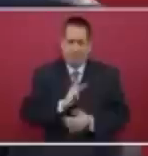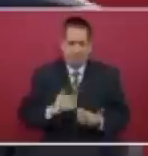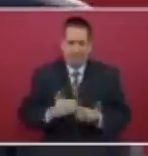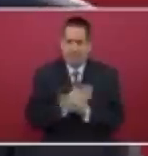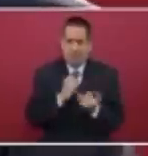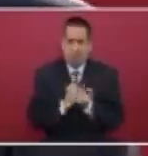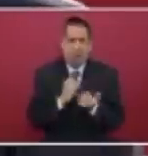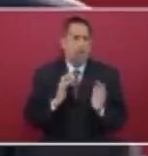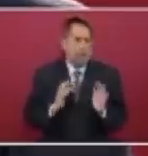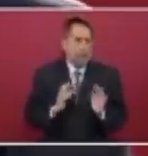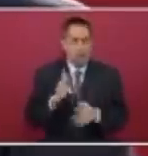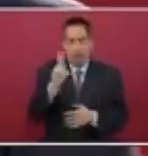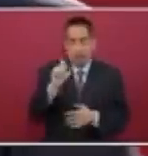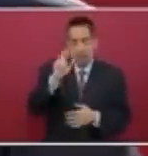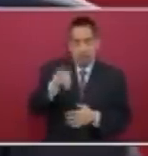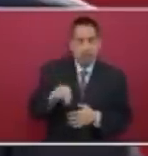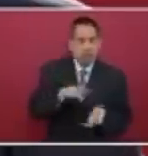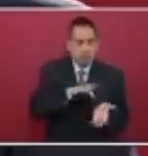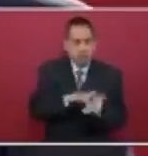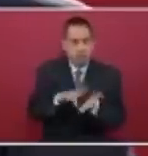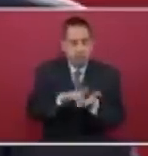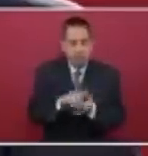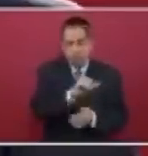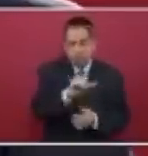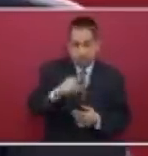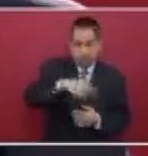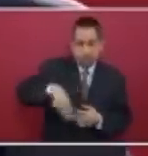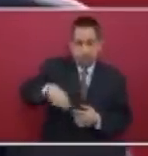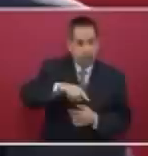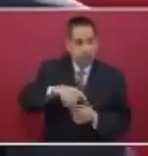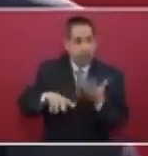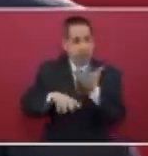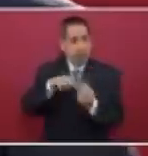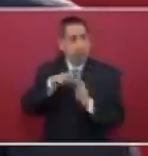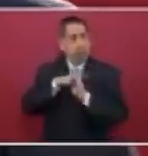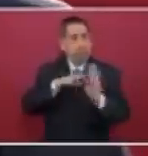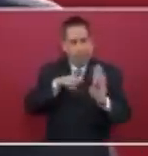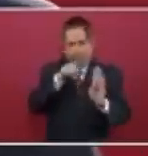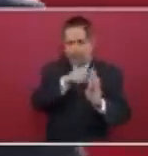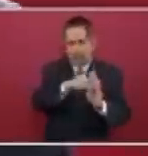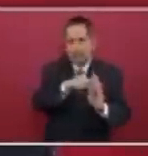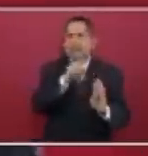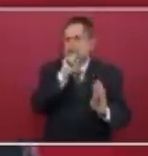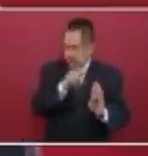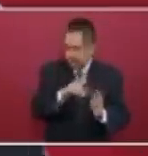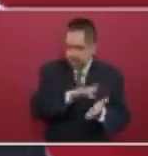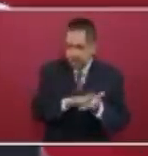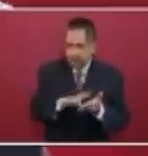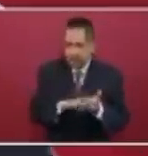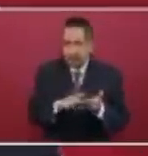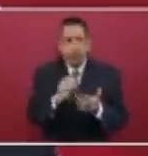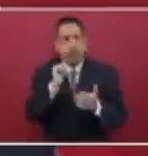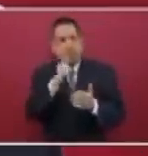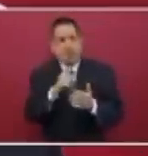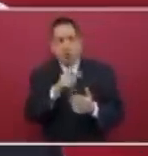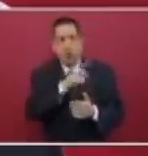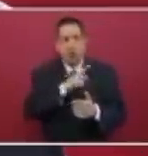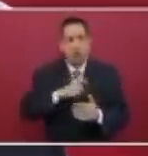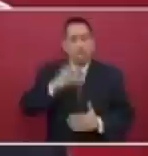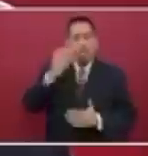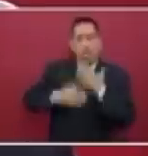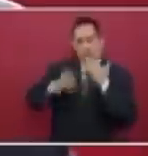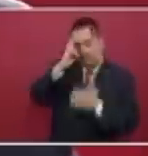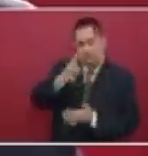el plan de apoyo a los migrantes para que no les falten el respeto